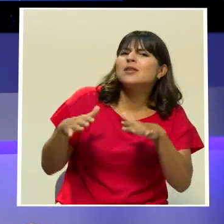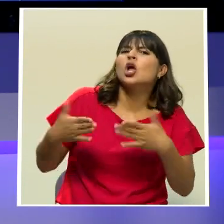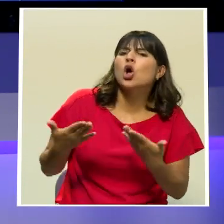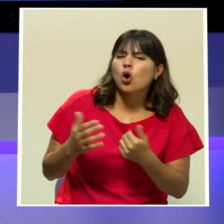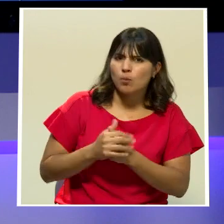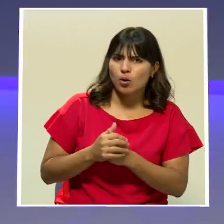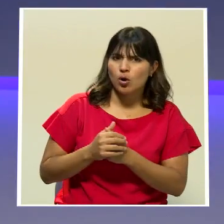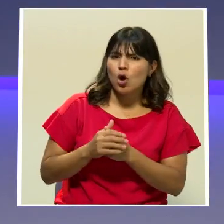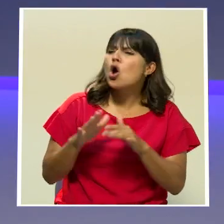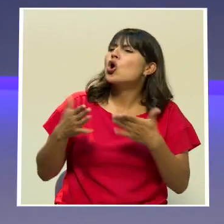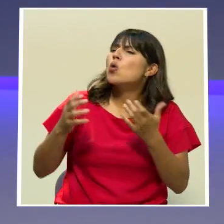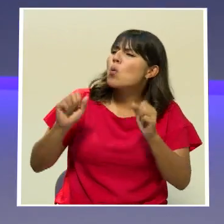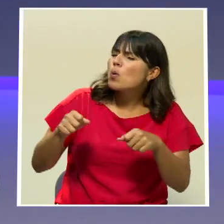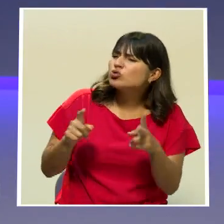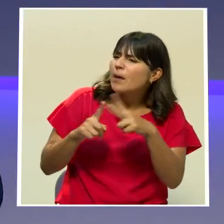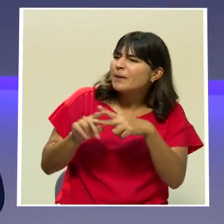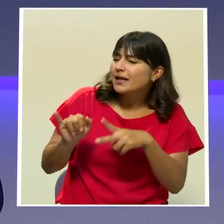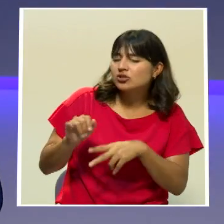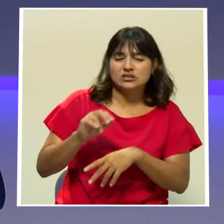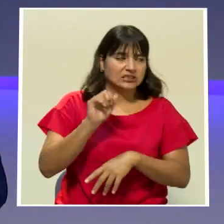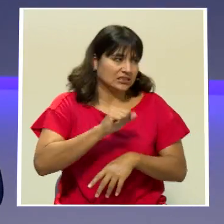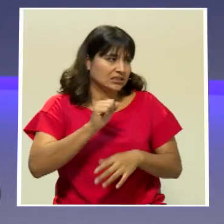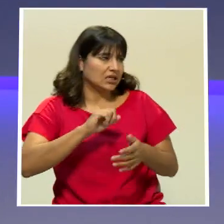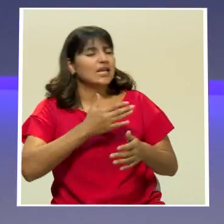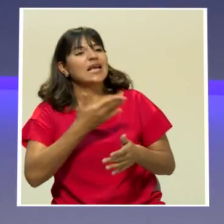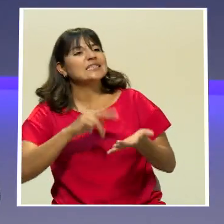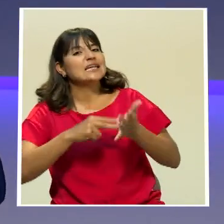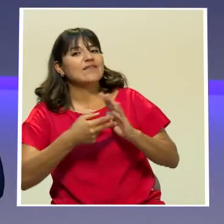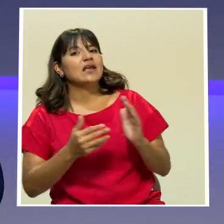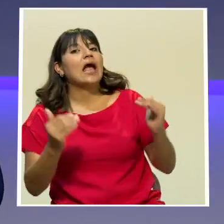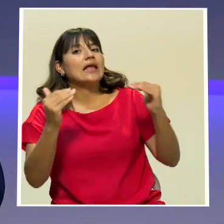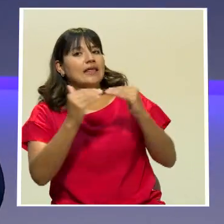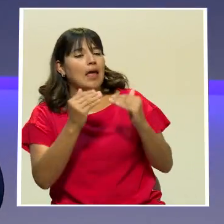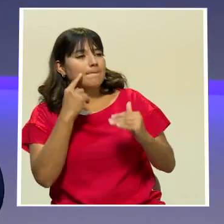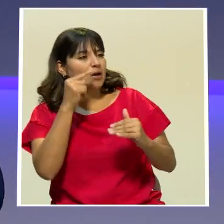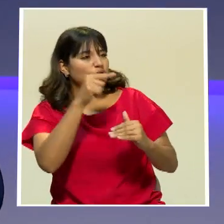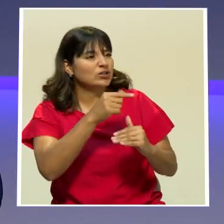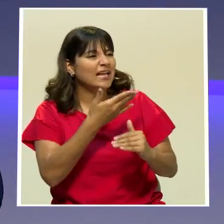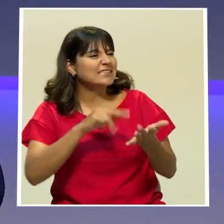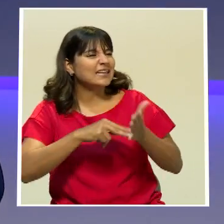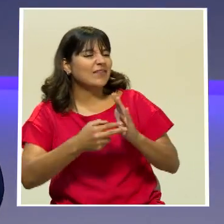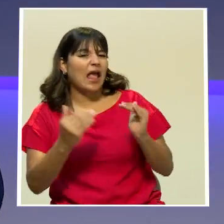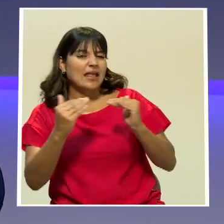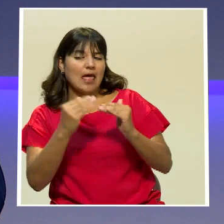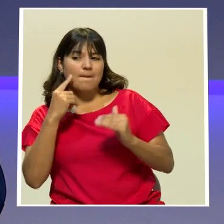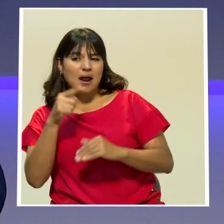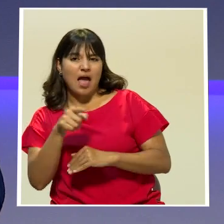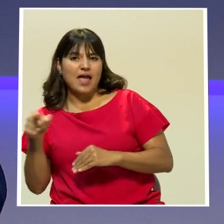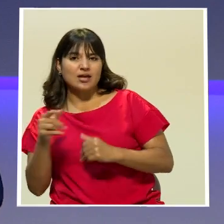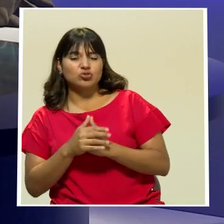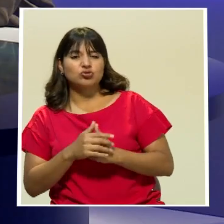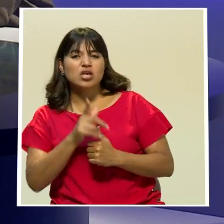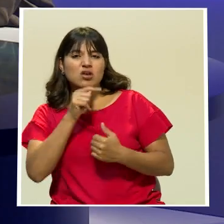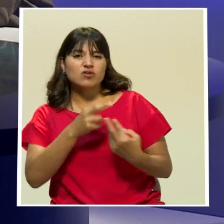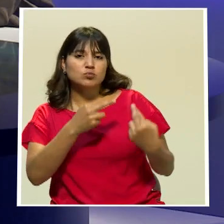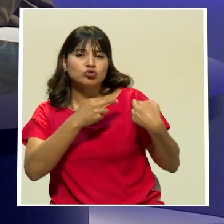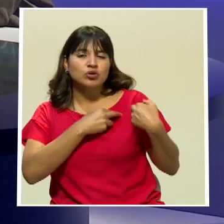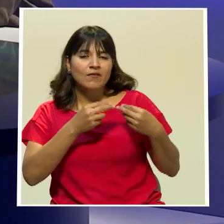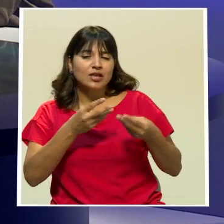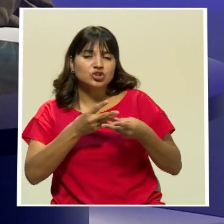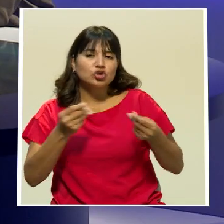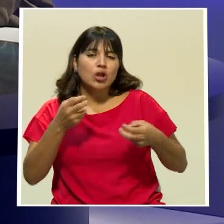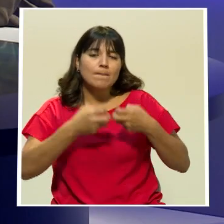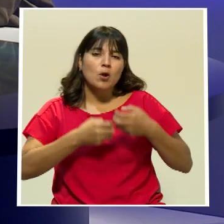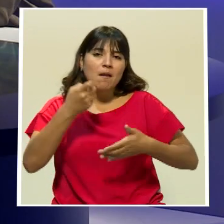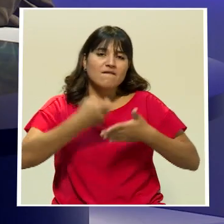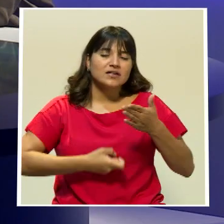lo ve diferente. ¿Qué significa equidad para unos y para otros? ¿Quién va a pagar esta crisis fiscal? Claro. Bueno, entonces le voy a